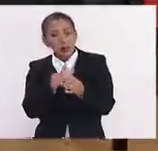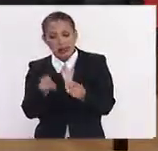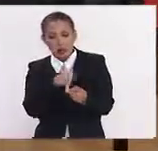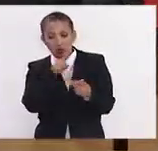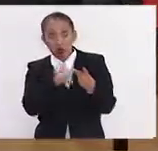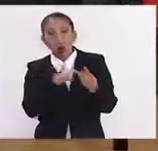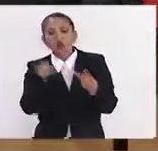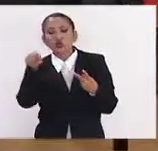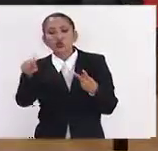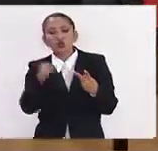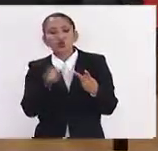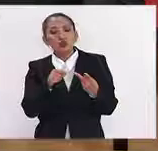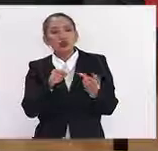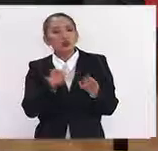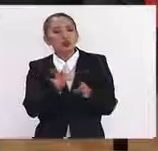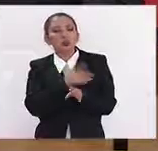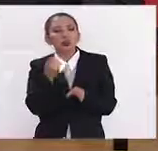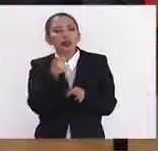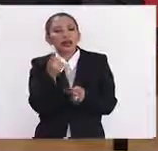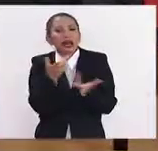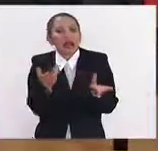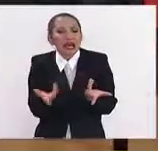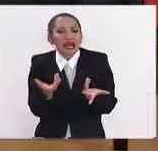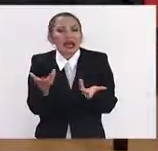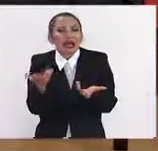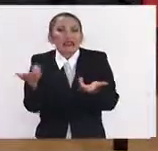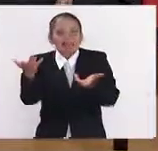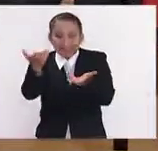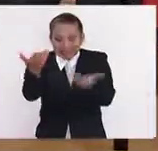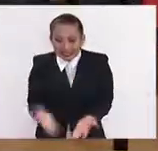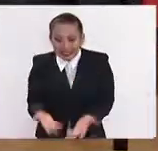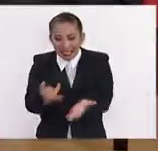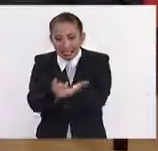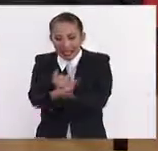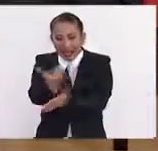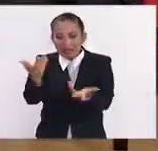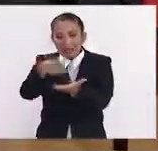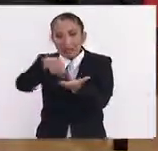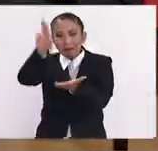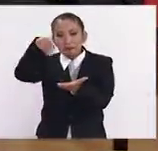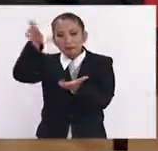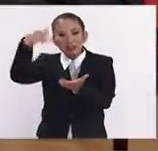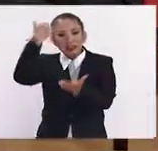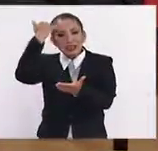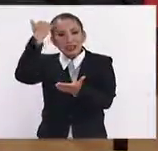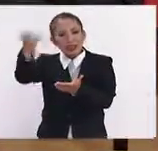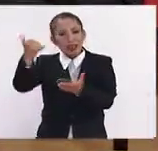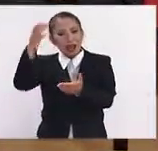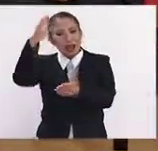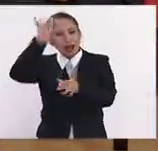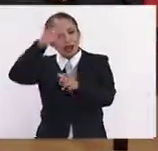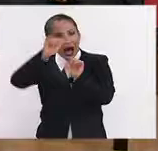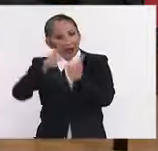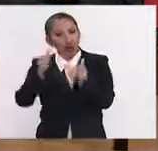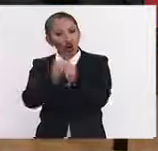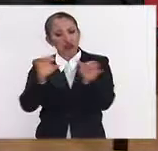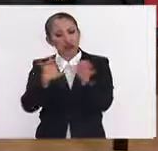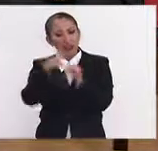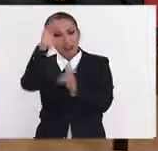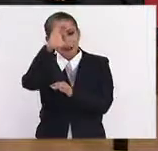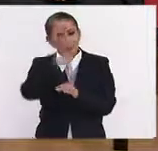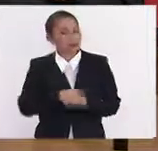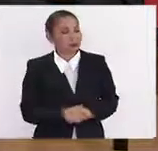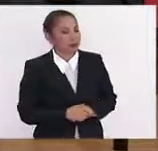segundo lugar, ¿qué te llevó? ¿Qué te inspiró o por qué decidiste desarrollar estos conceptos en tu